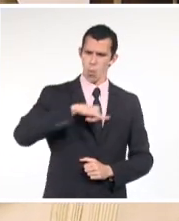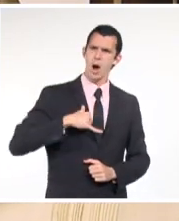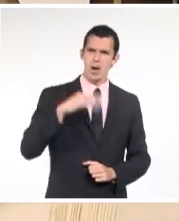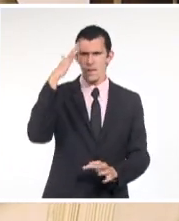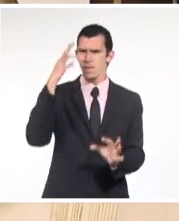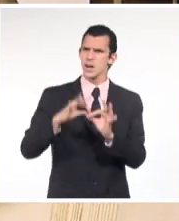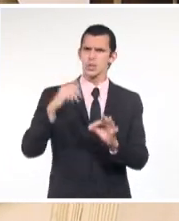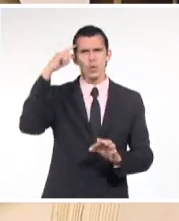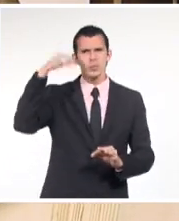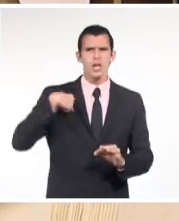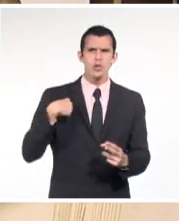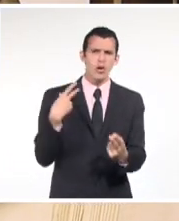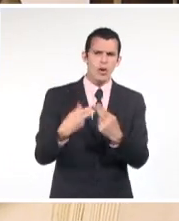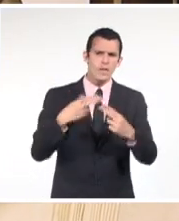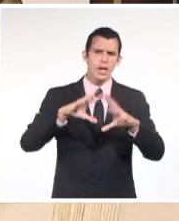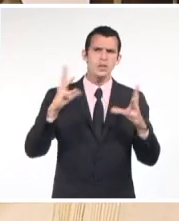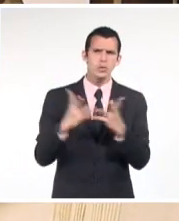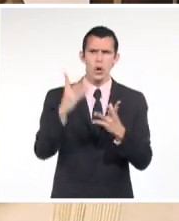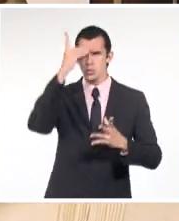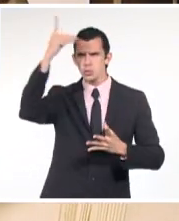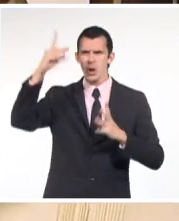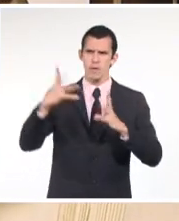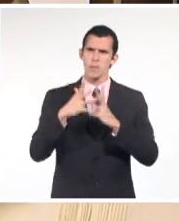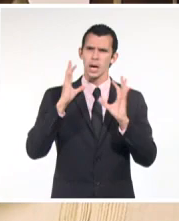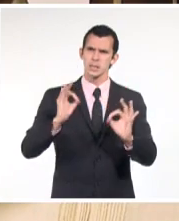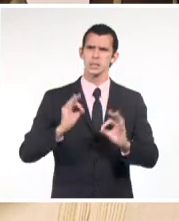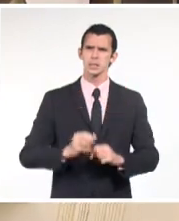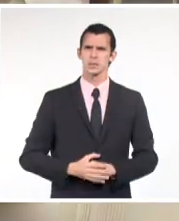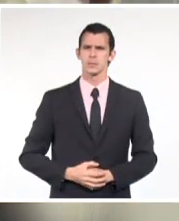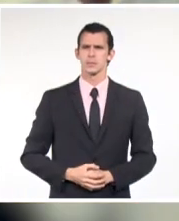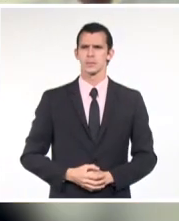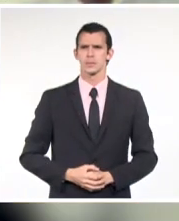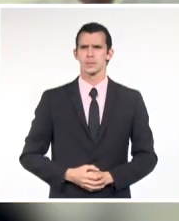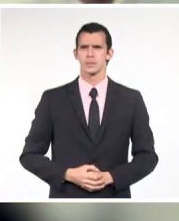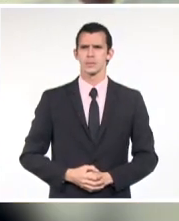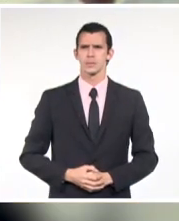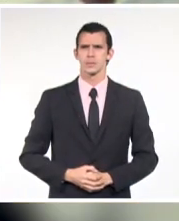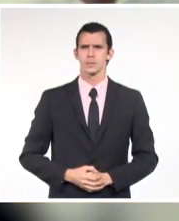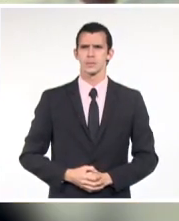ser una persona de fe, pues yo soy una persona de fe.